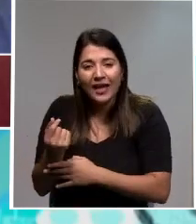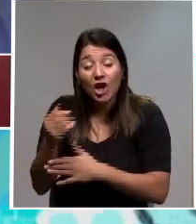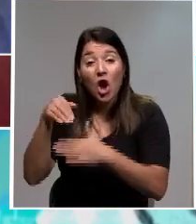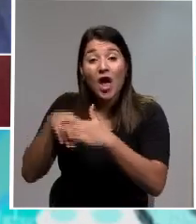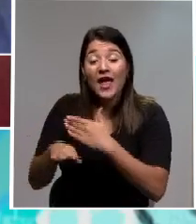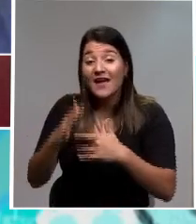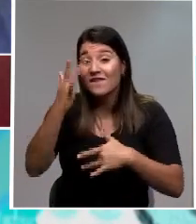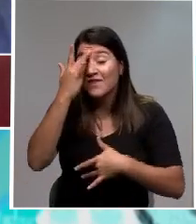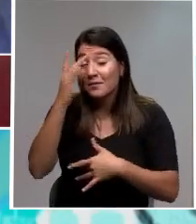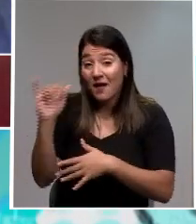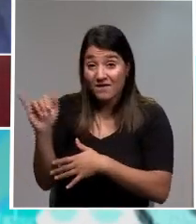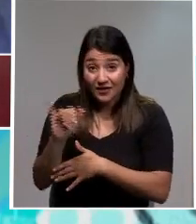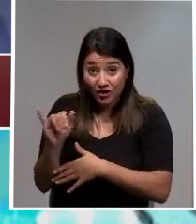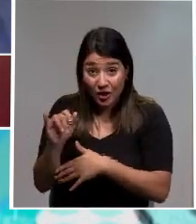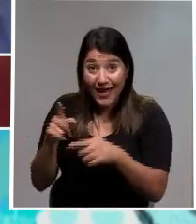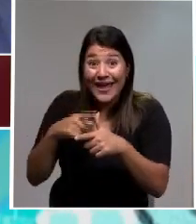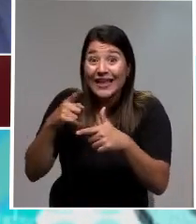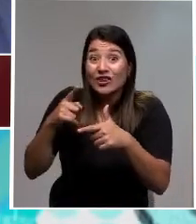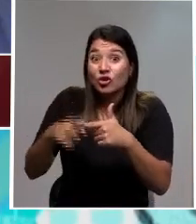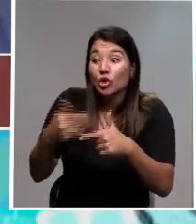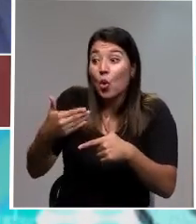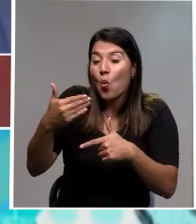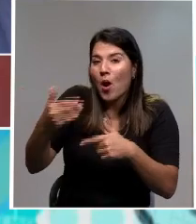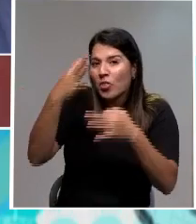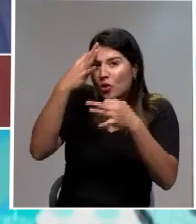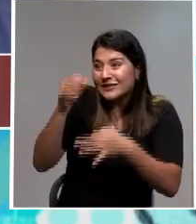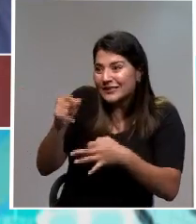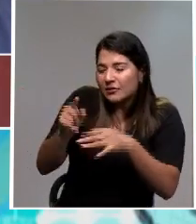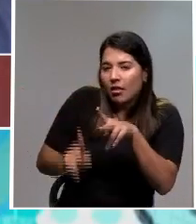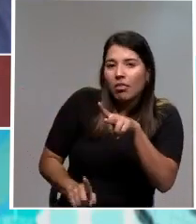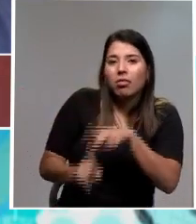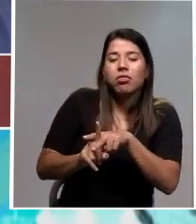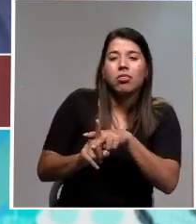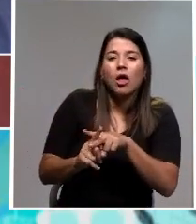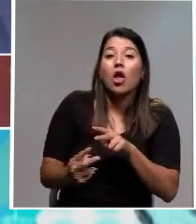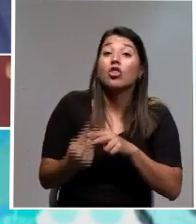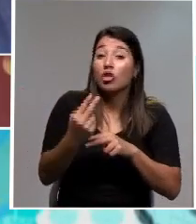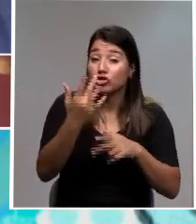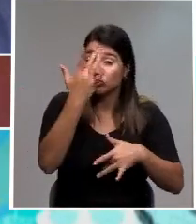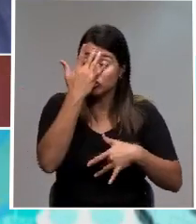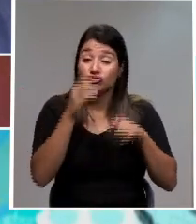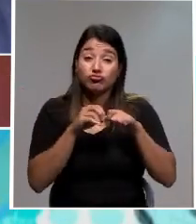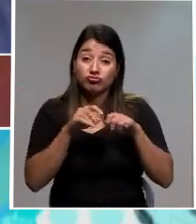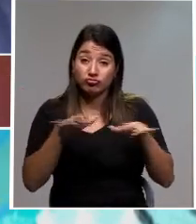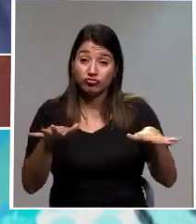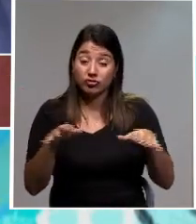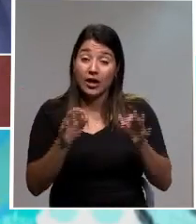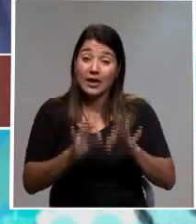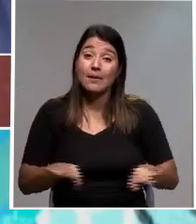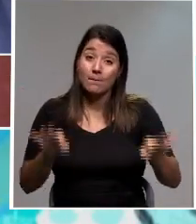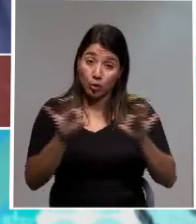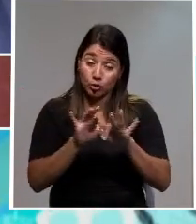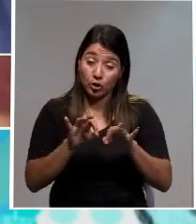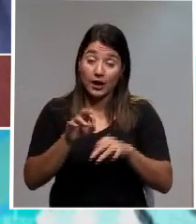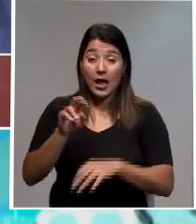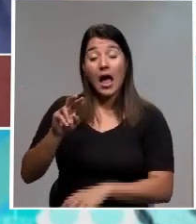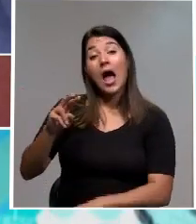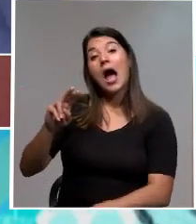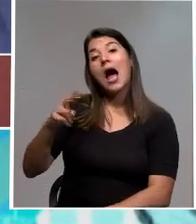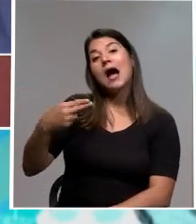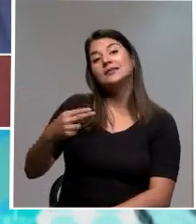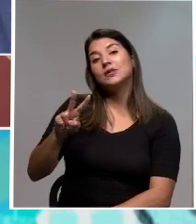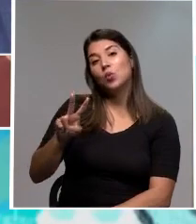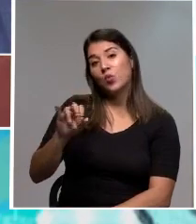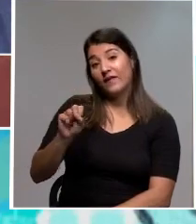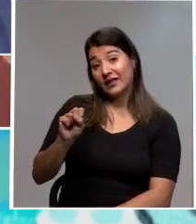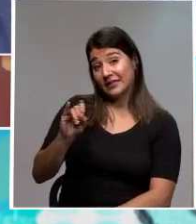toma esta decisión surgen dos brotes o epidemias importantes. Una de ellas es la del HIV-Sida y la otra es